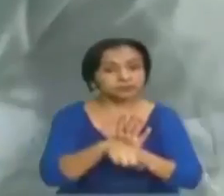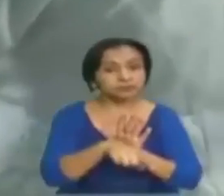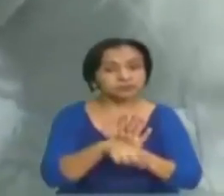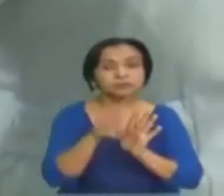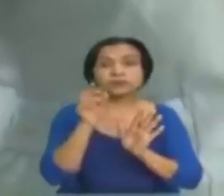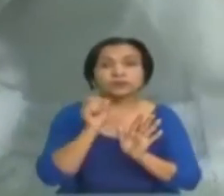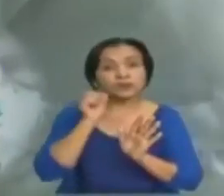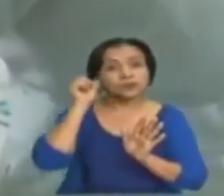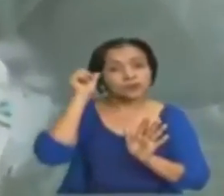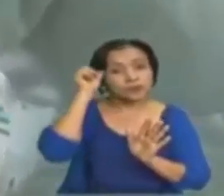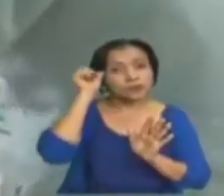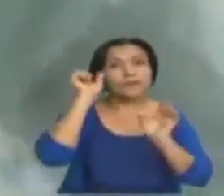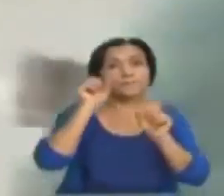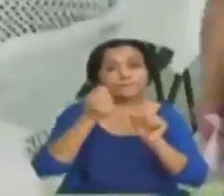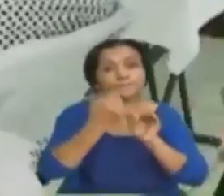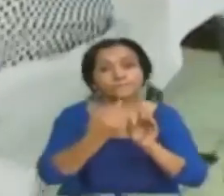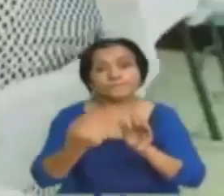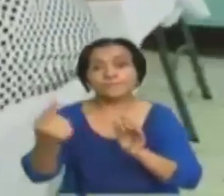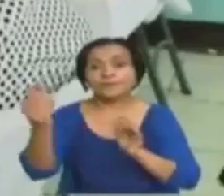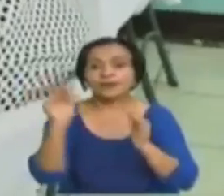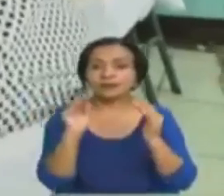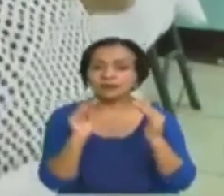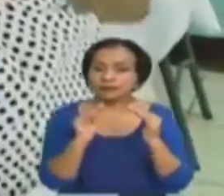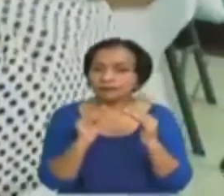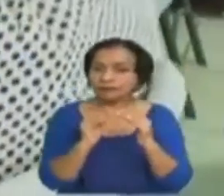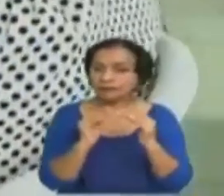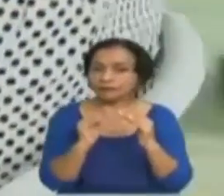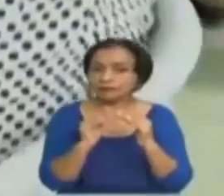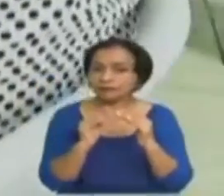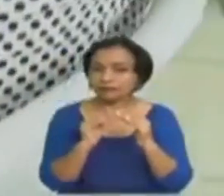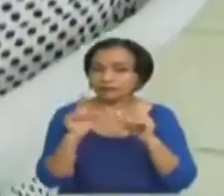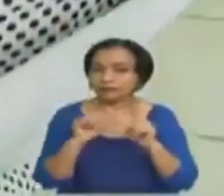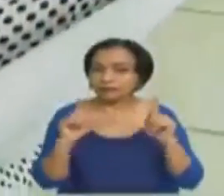sin protección frente al COVID. Para Noticias 12, Gabriela Solórzano.